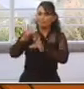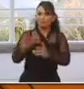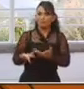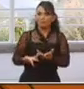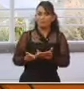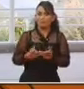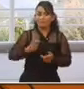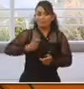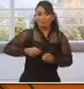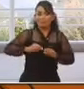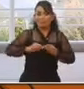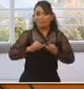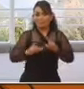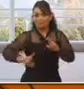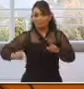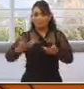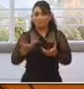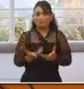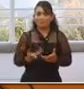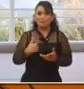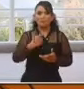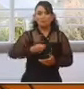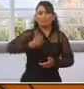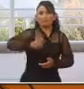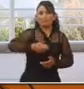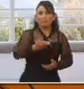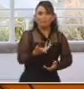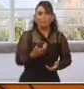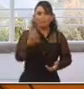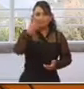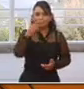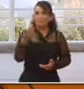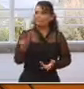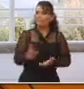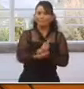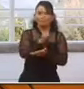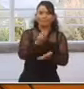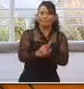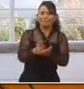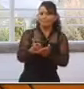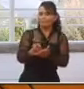Nación con respecto a la sentencia la cual resuelve la acción de inconstitucionalidad